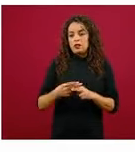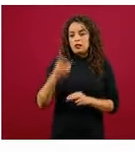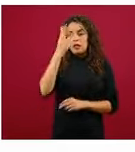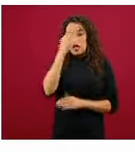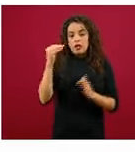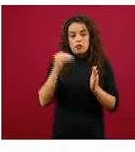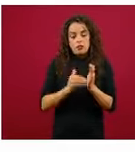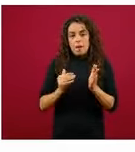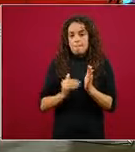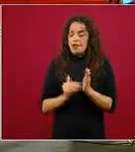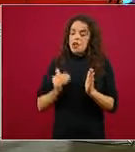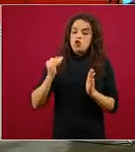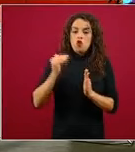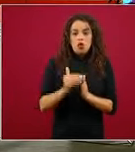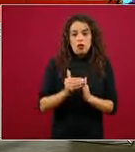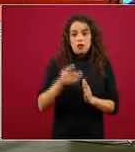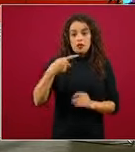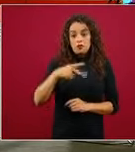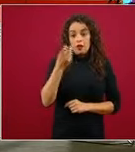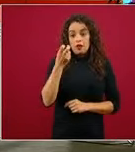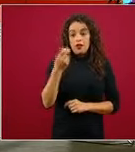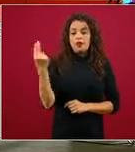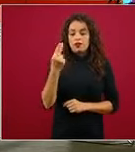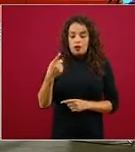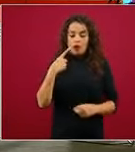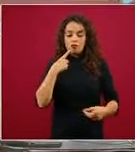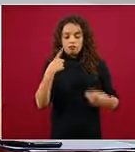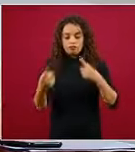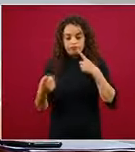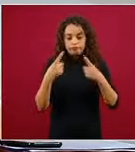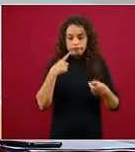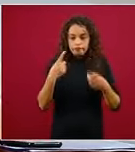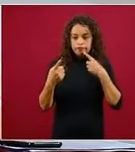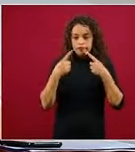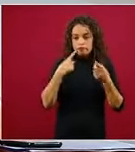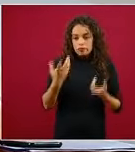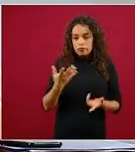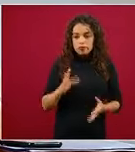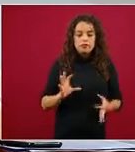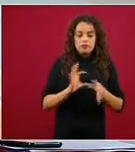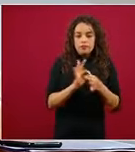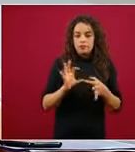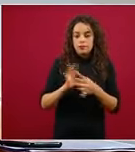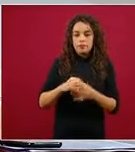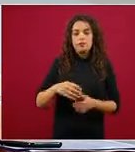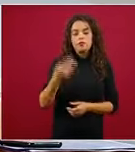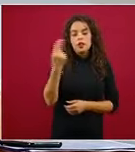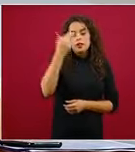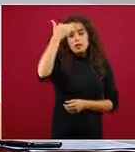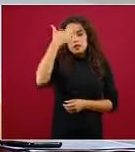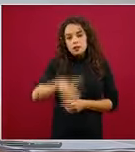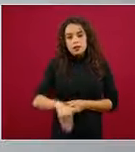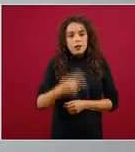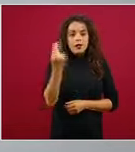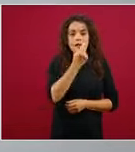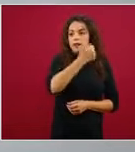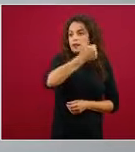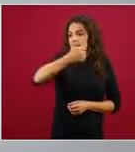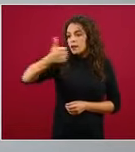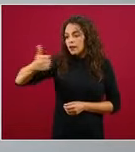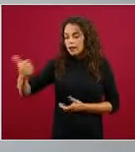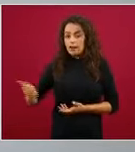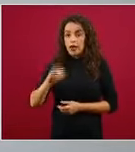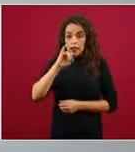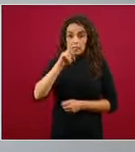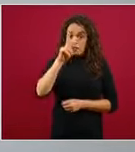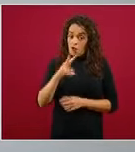3,000 millones, pero esto está discutible y desde luego está de acuerdo a la necesidad de saber si es lo suficientemente potente. En